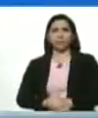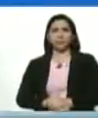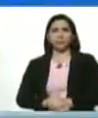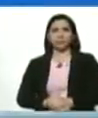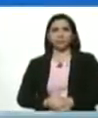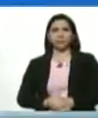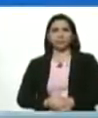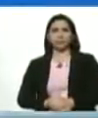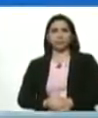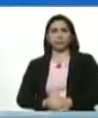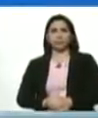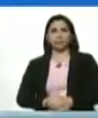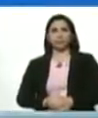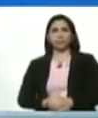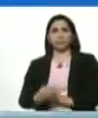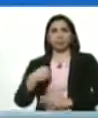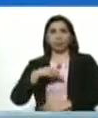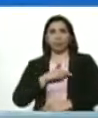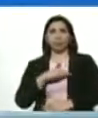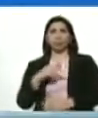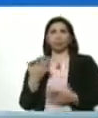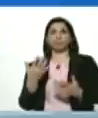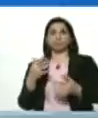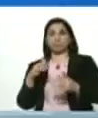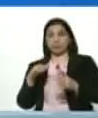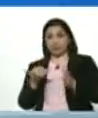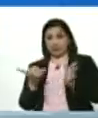en tu entorno poblacional